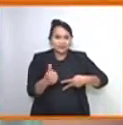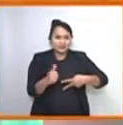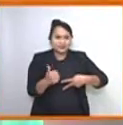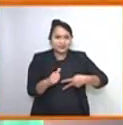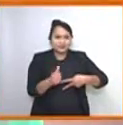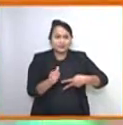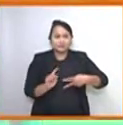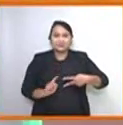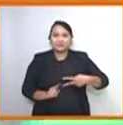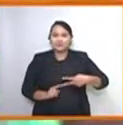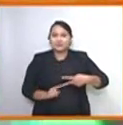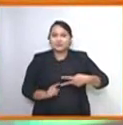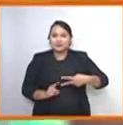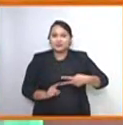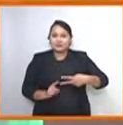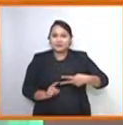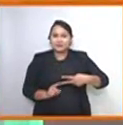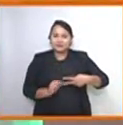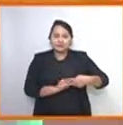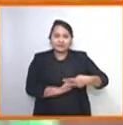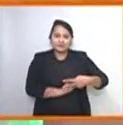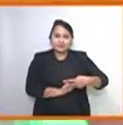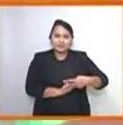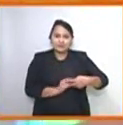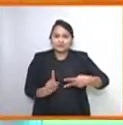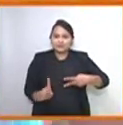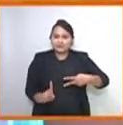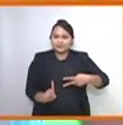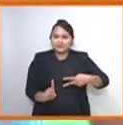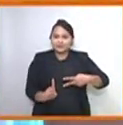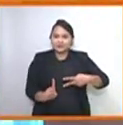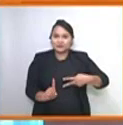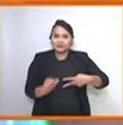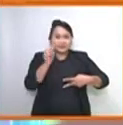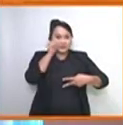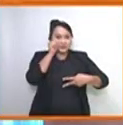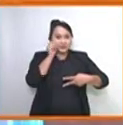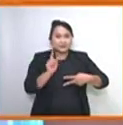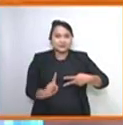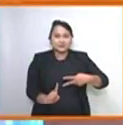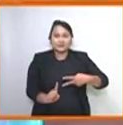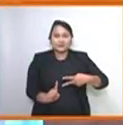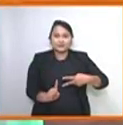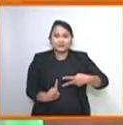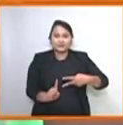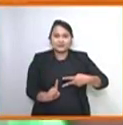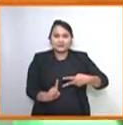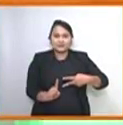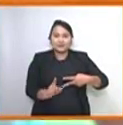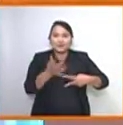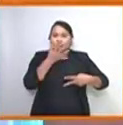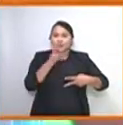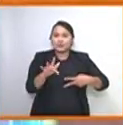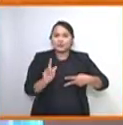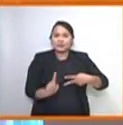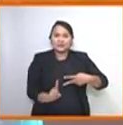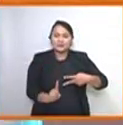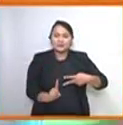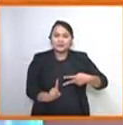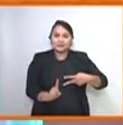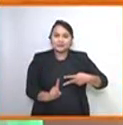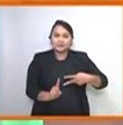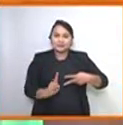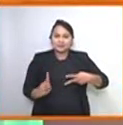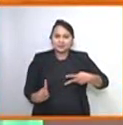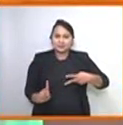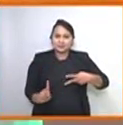10. Segundo número con su primer dígito, y este es el 1. Segundo dígito, atentos, porque este es suerte. El